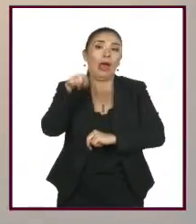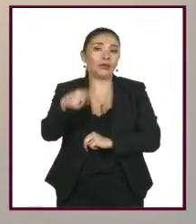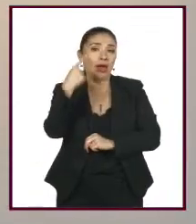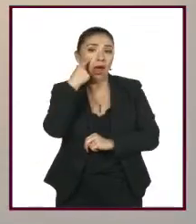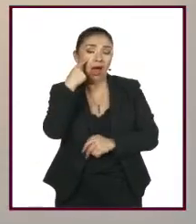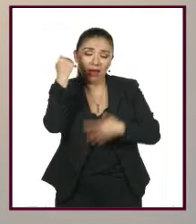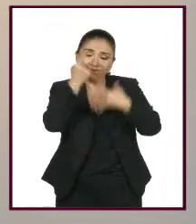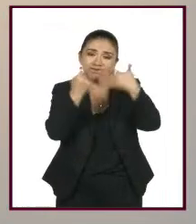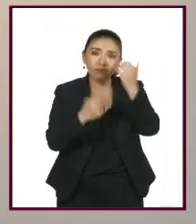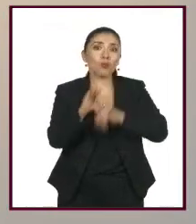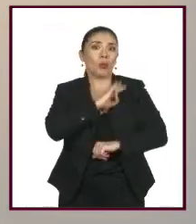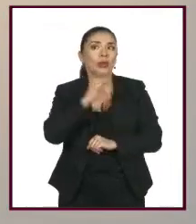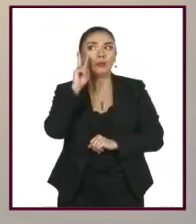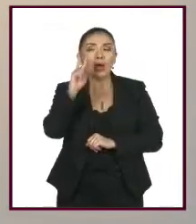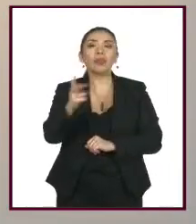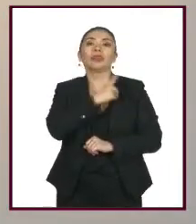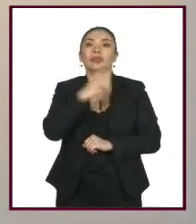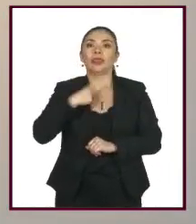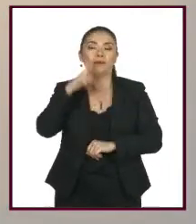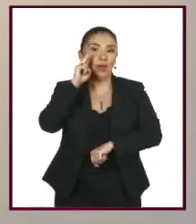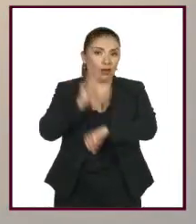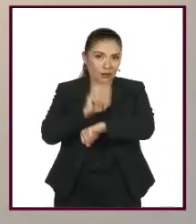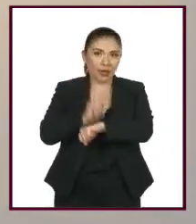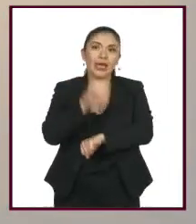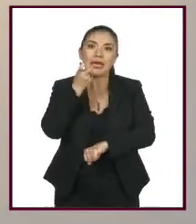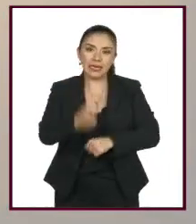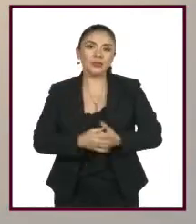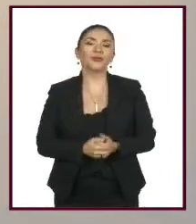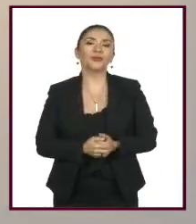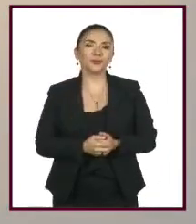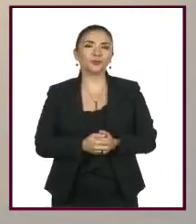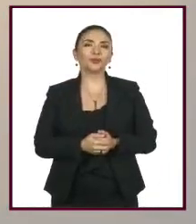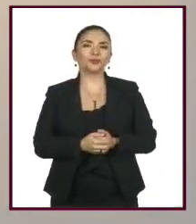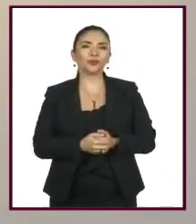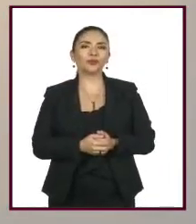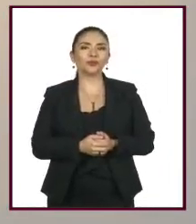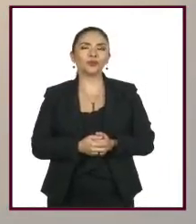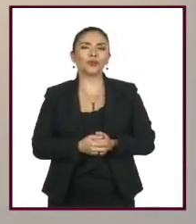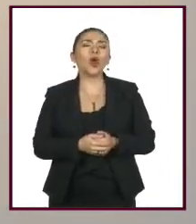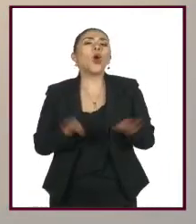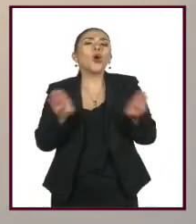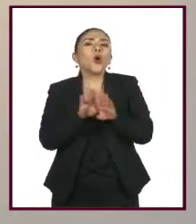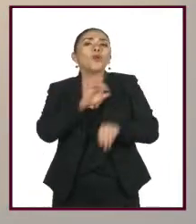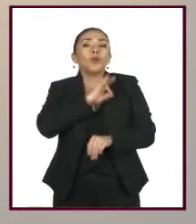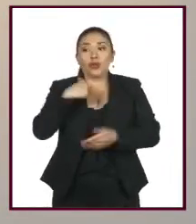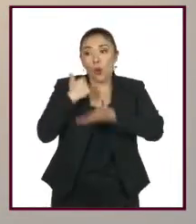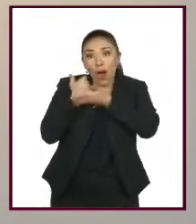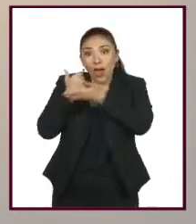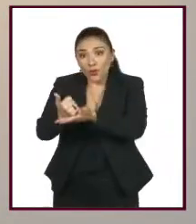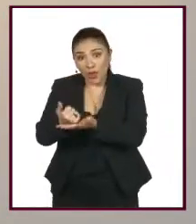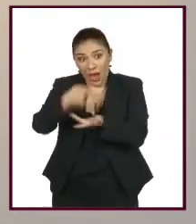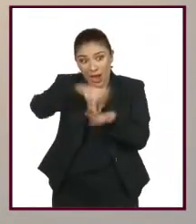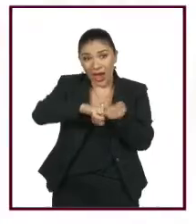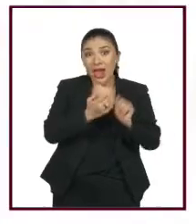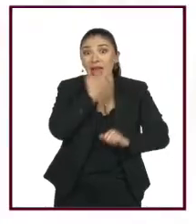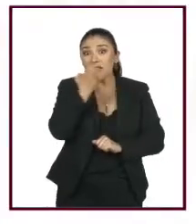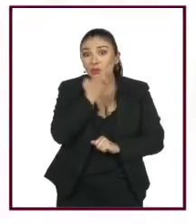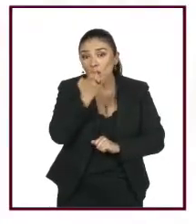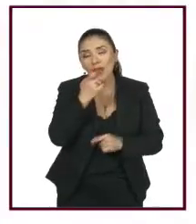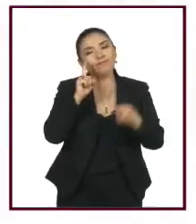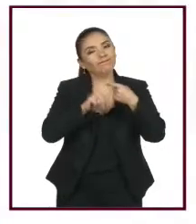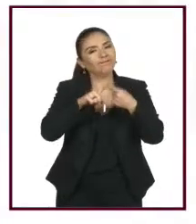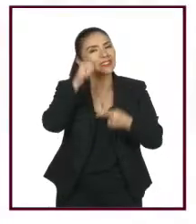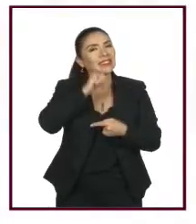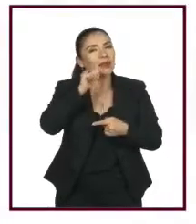como síntomas de alarma que siempre tenemos que tener en cuenta. ¿Qué intervenciones podemos hacer en la escuela? El paso 1, siempre